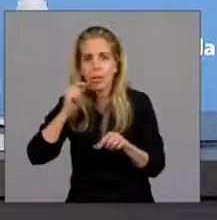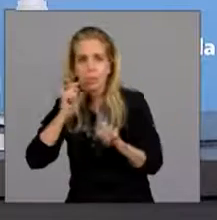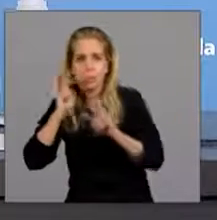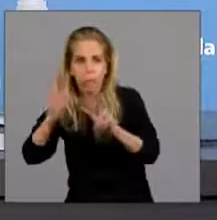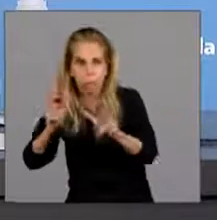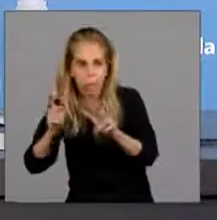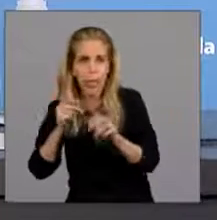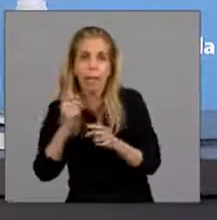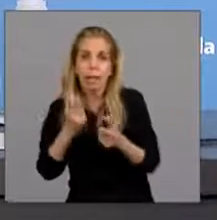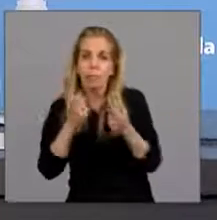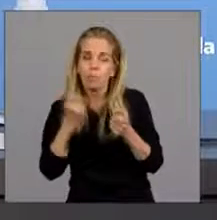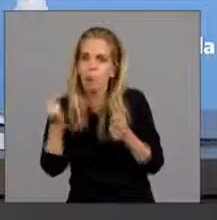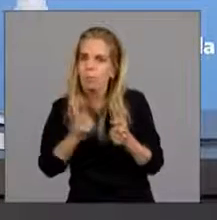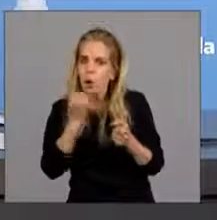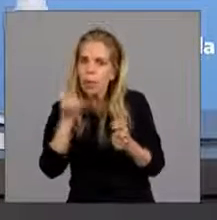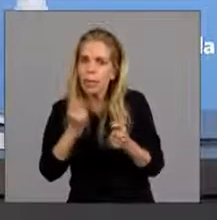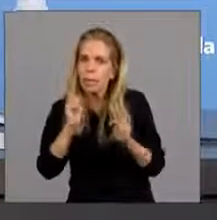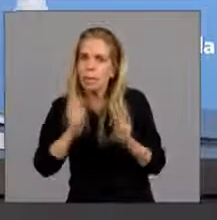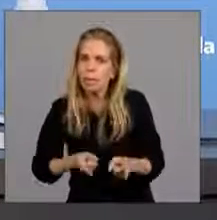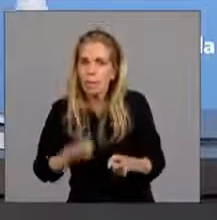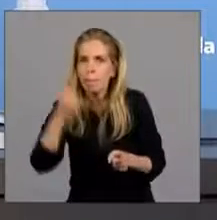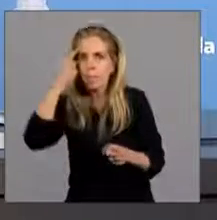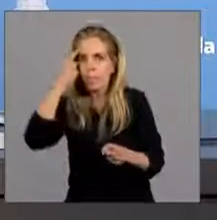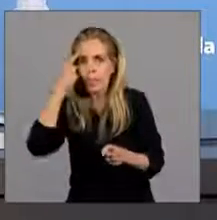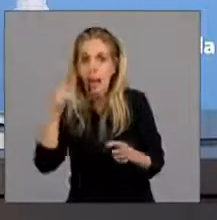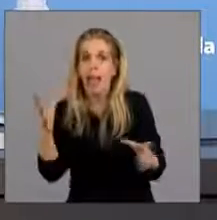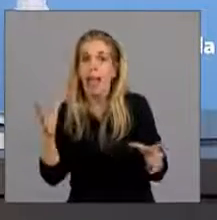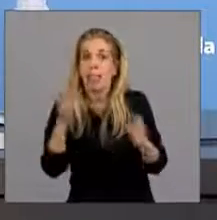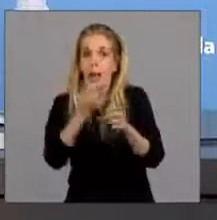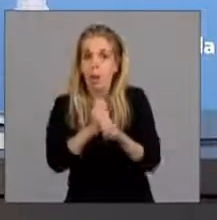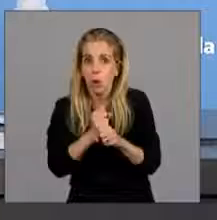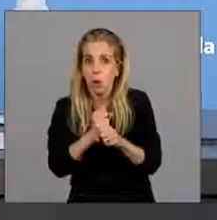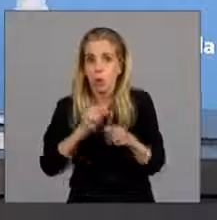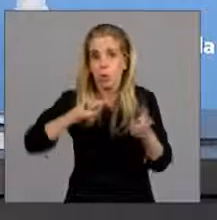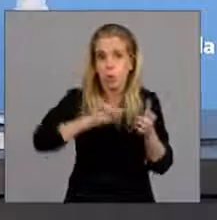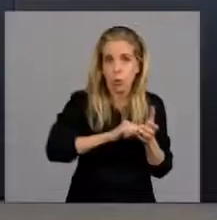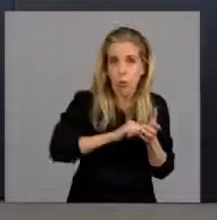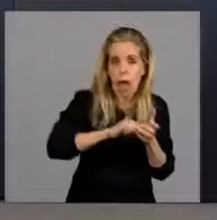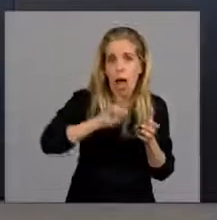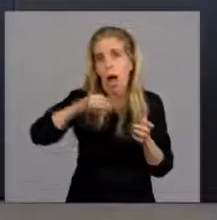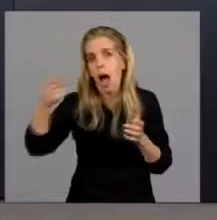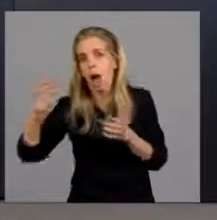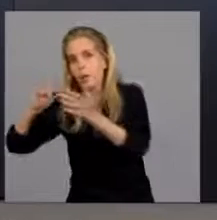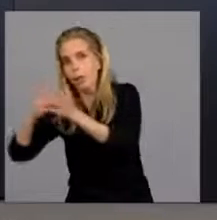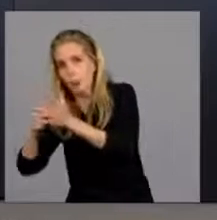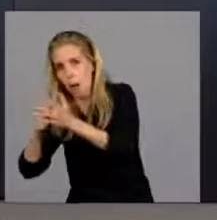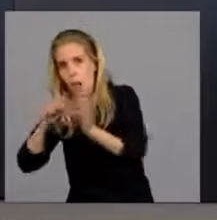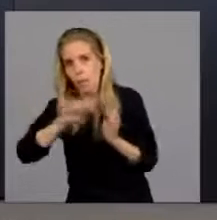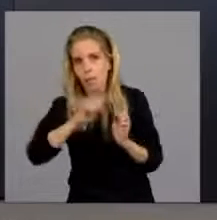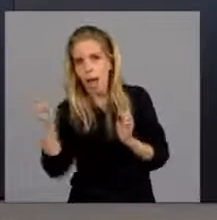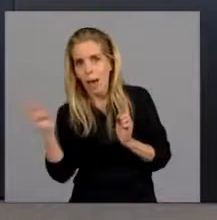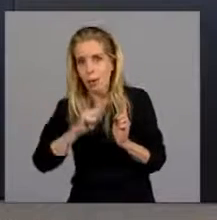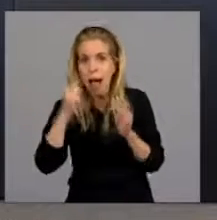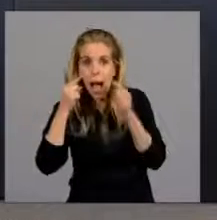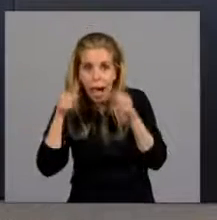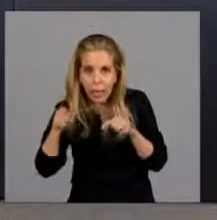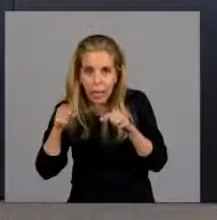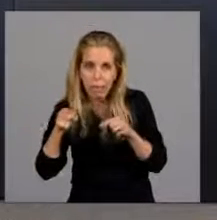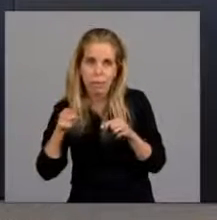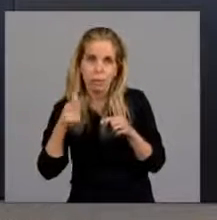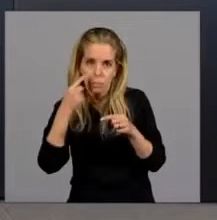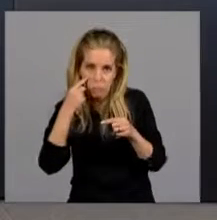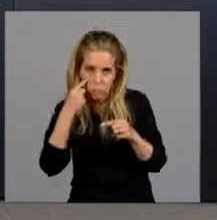es necesario que tengamos en cuenta también el transporte interjurisdiccional. porque miren que en la movilidad es